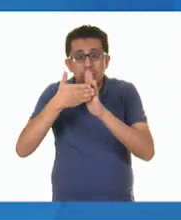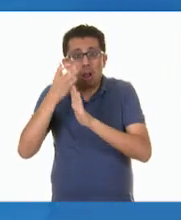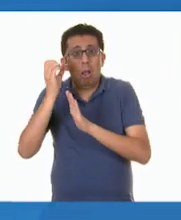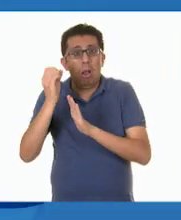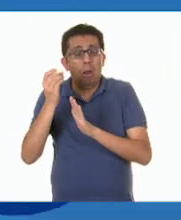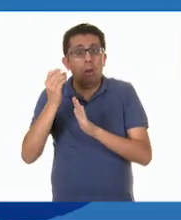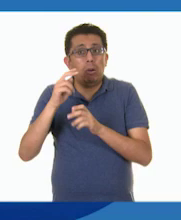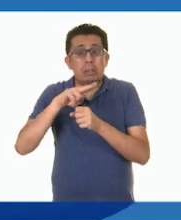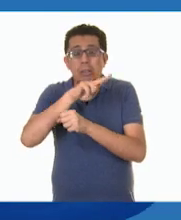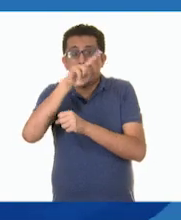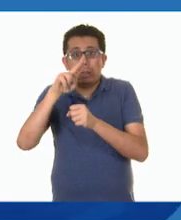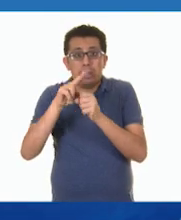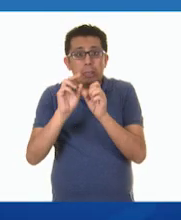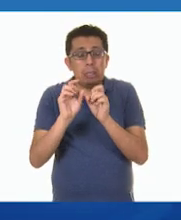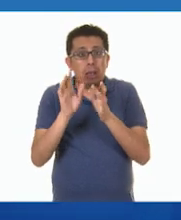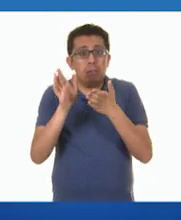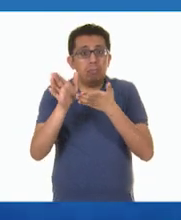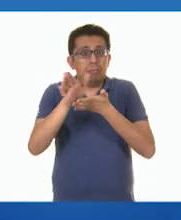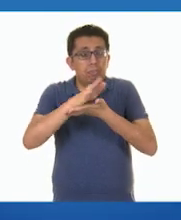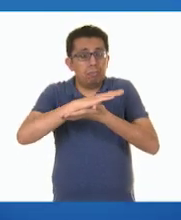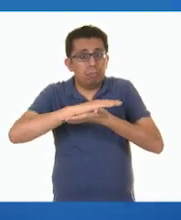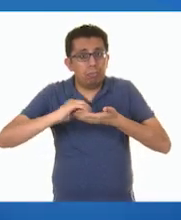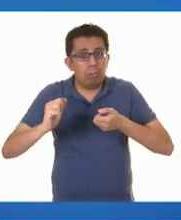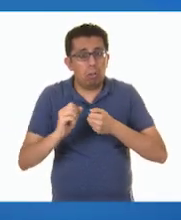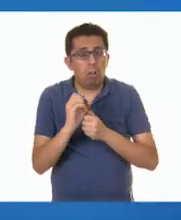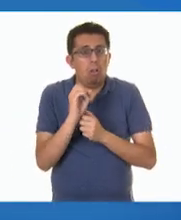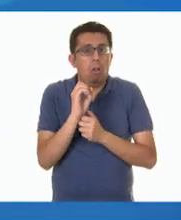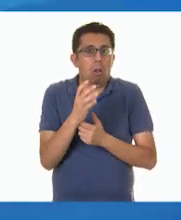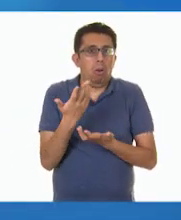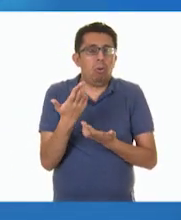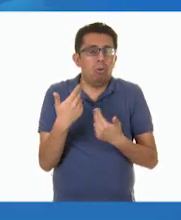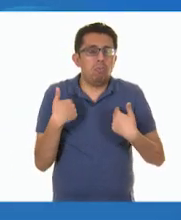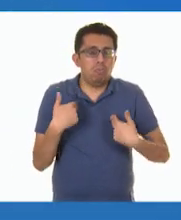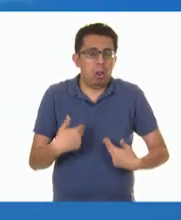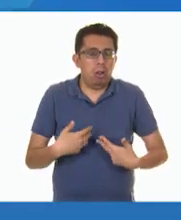naturales o provenientes por el ser humano.